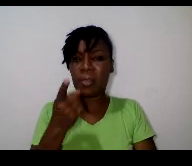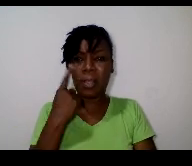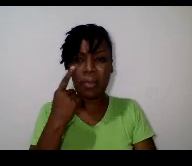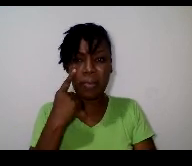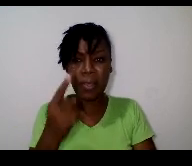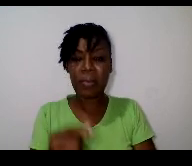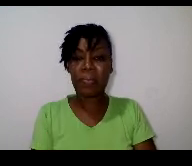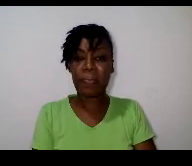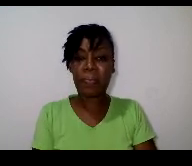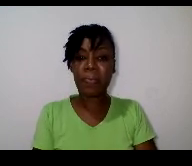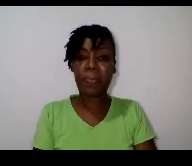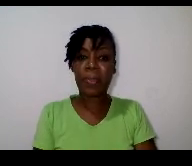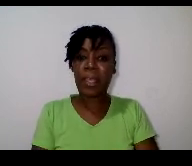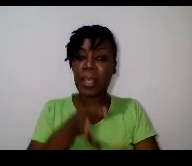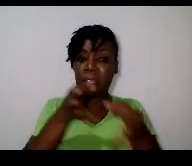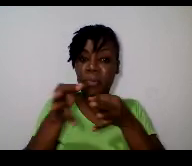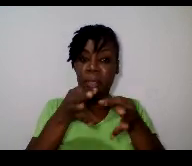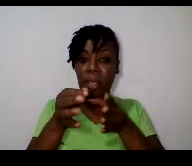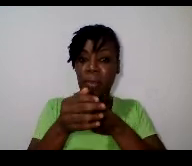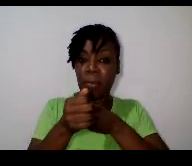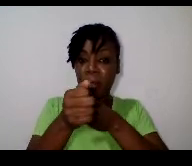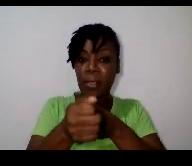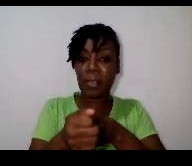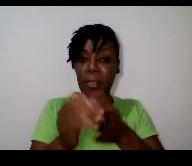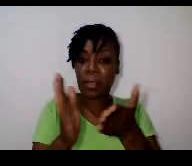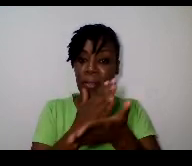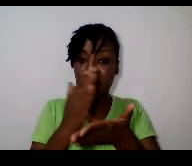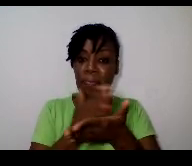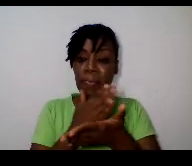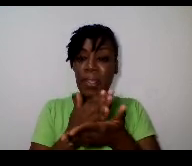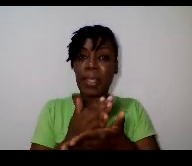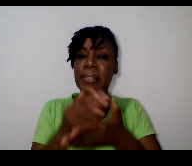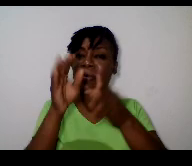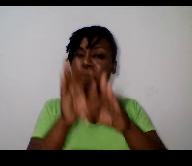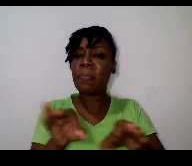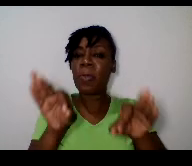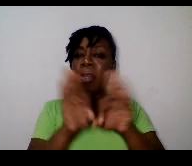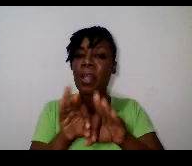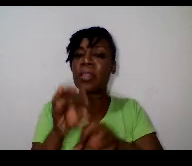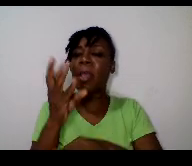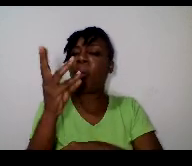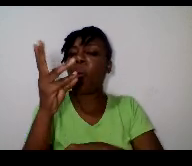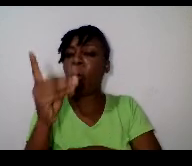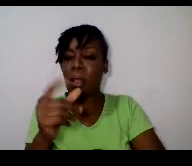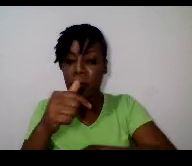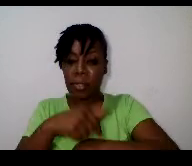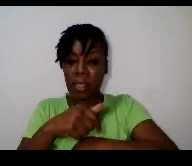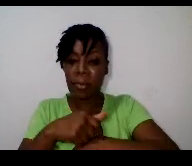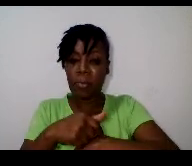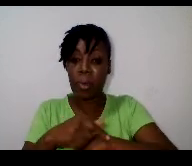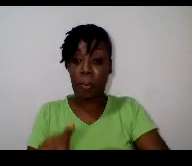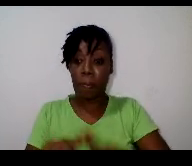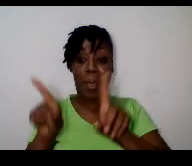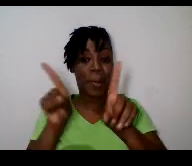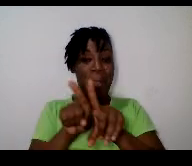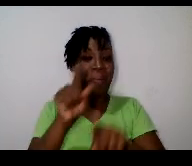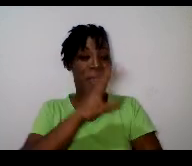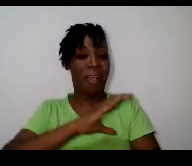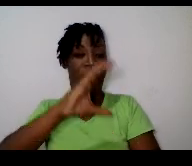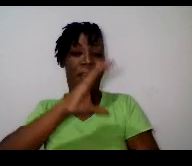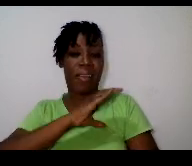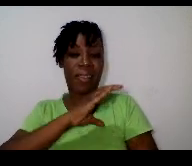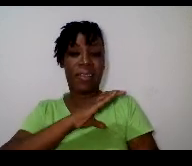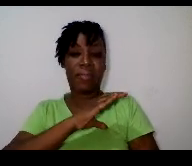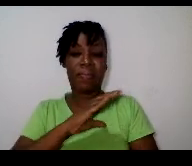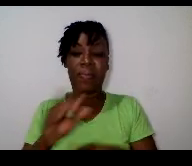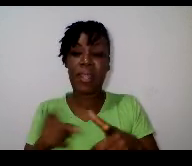en la guía, pero es importante la cantidad y la calidad. Eso significa que, por ejemplo, si estamos hablando que los